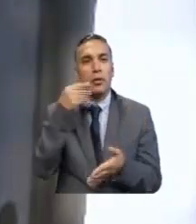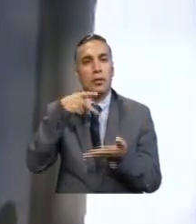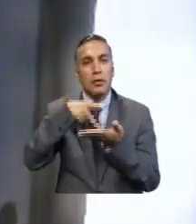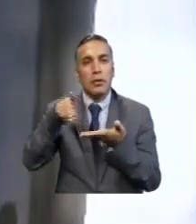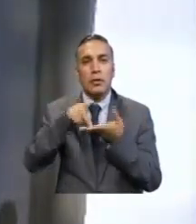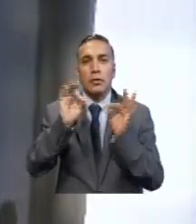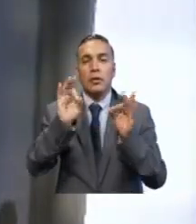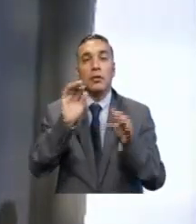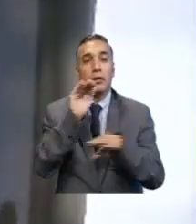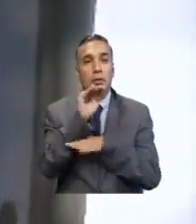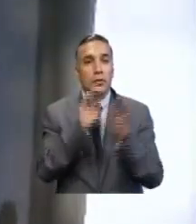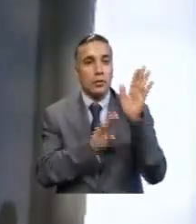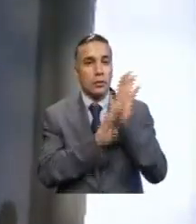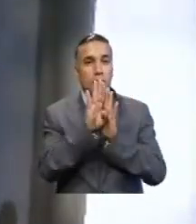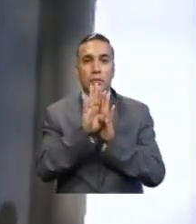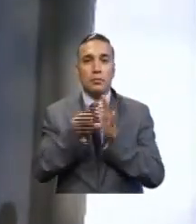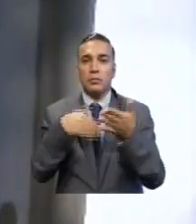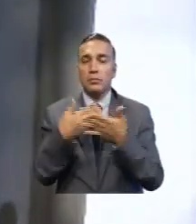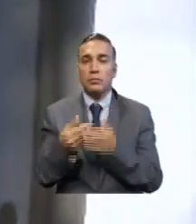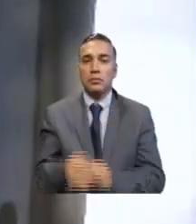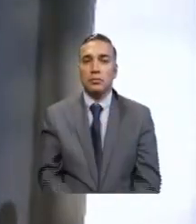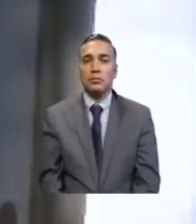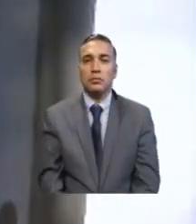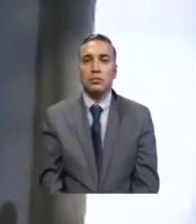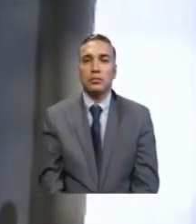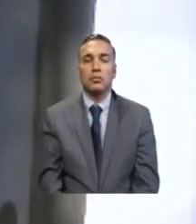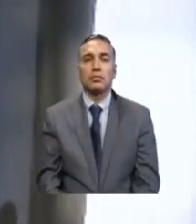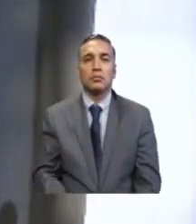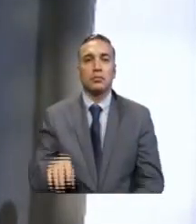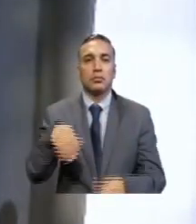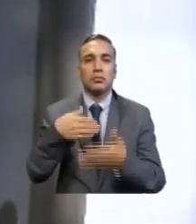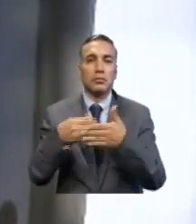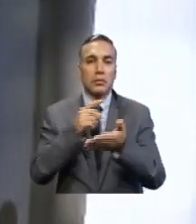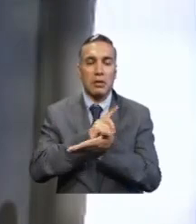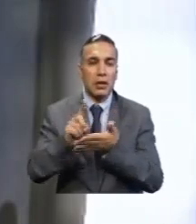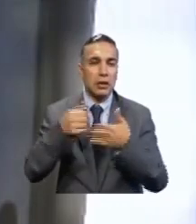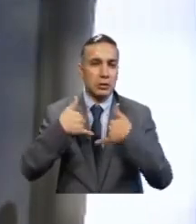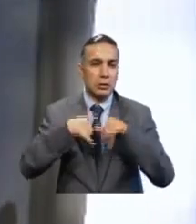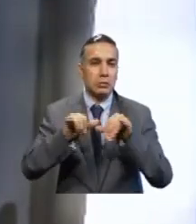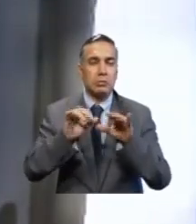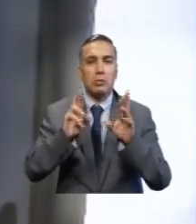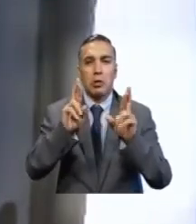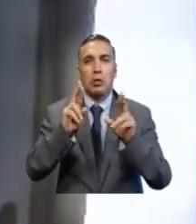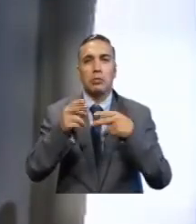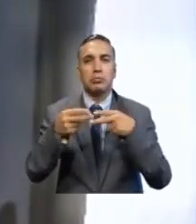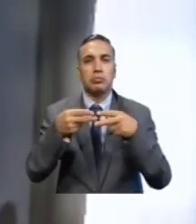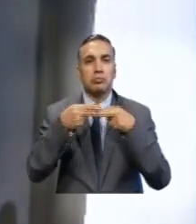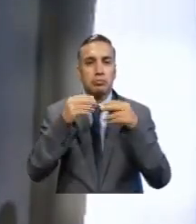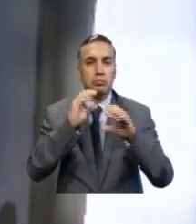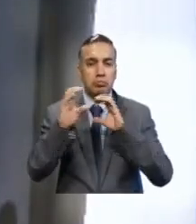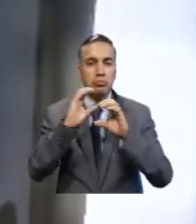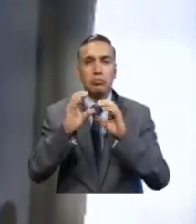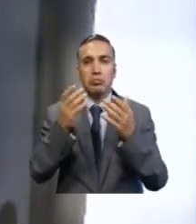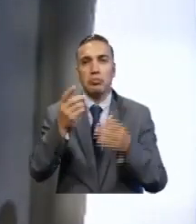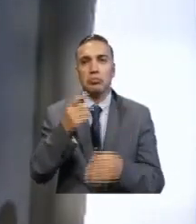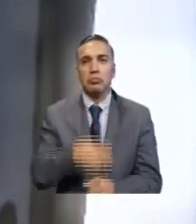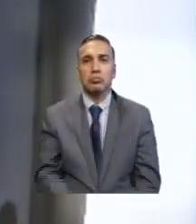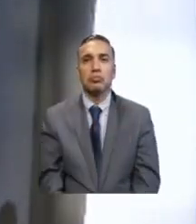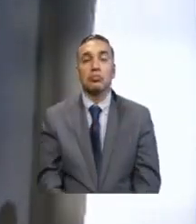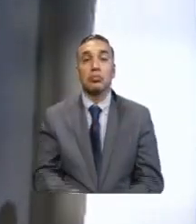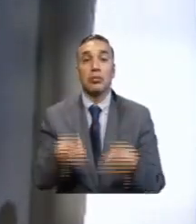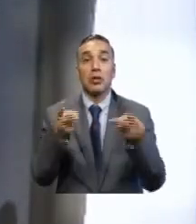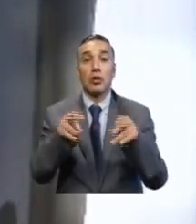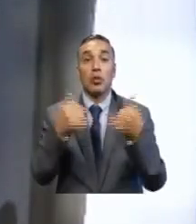financieras asociadas, y estaremos con el presidente la siguiente semana con ocasión también de la inauguración de los Juegos Olímpicos en